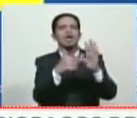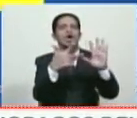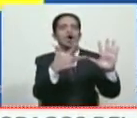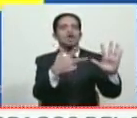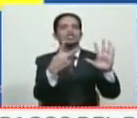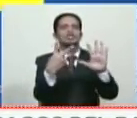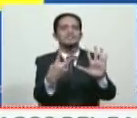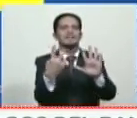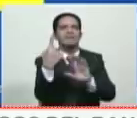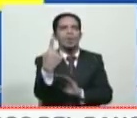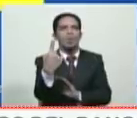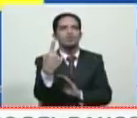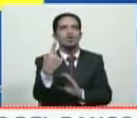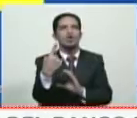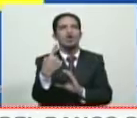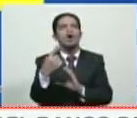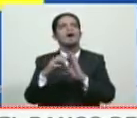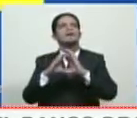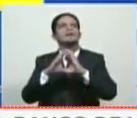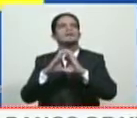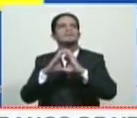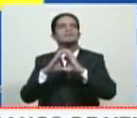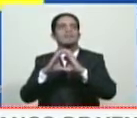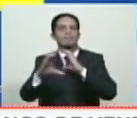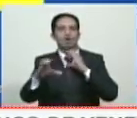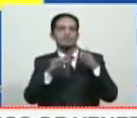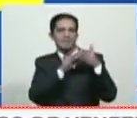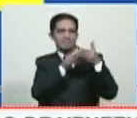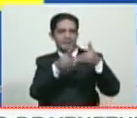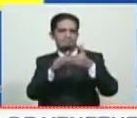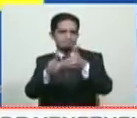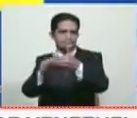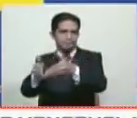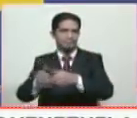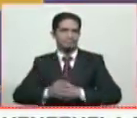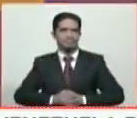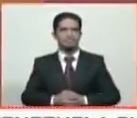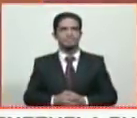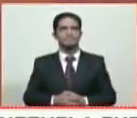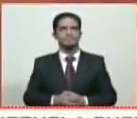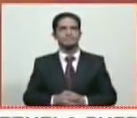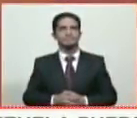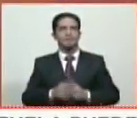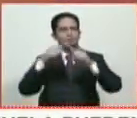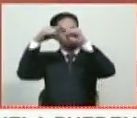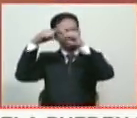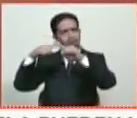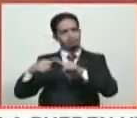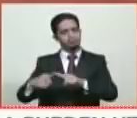163.871 en transporte fluvial, en transporte acuático, para un total de